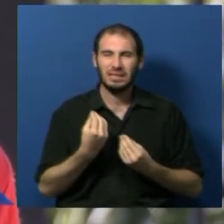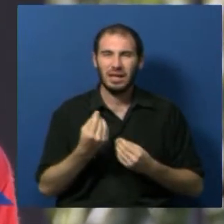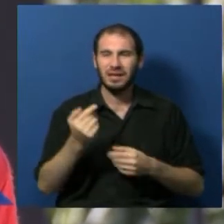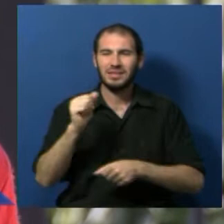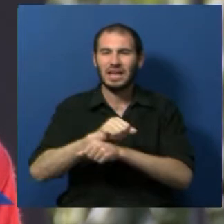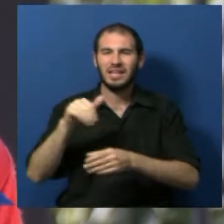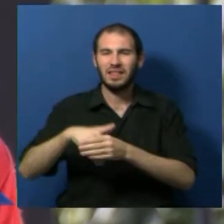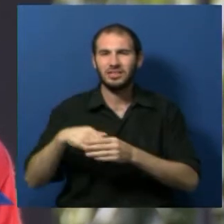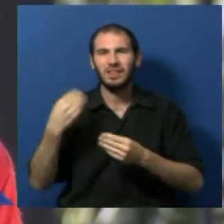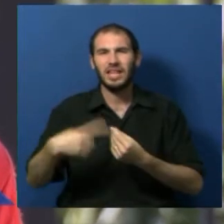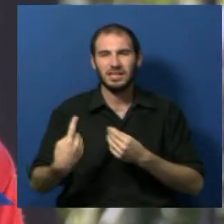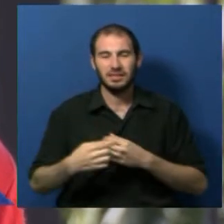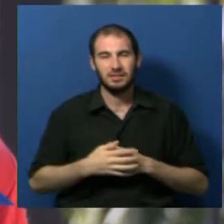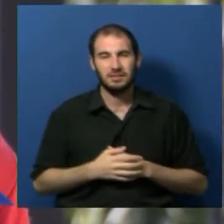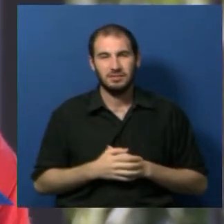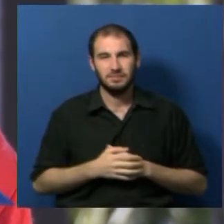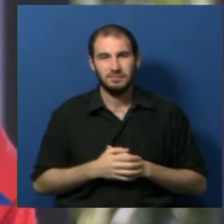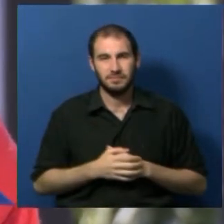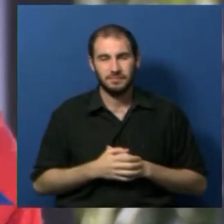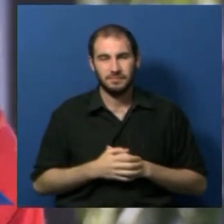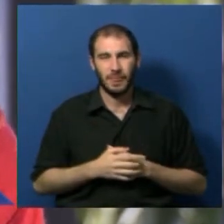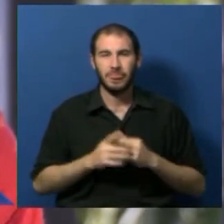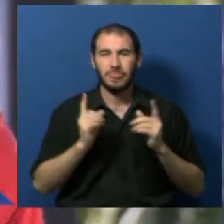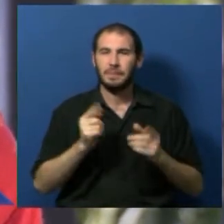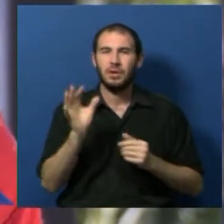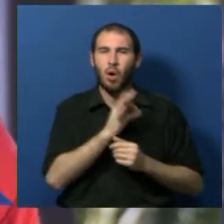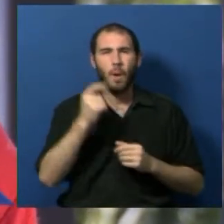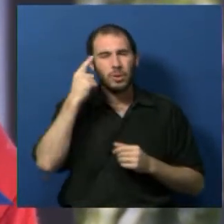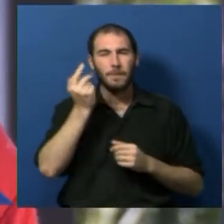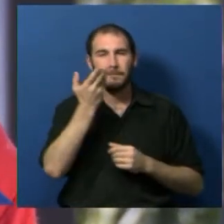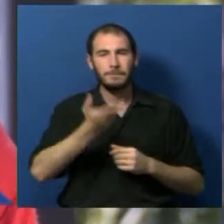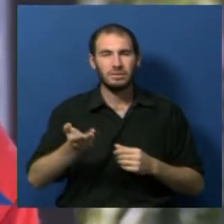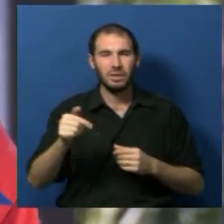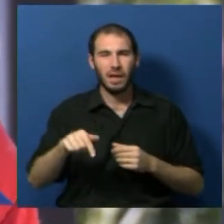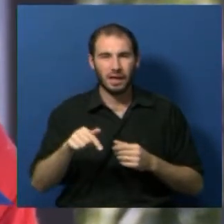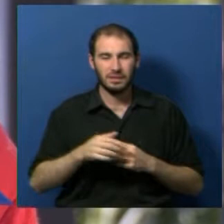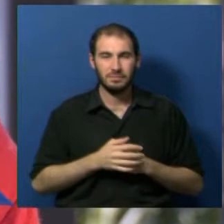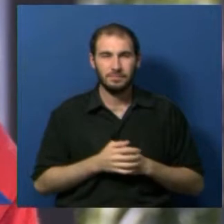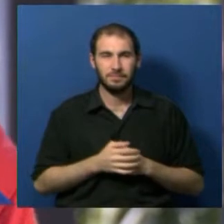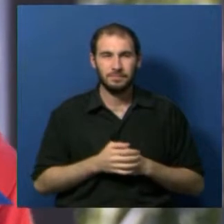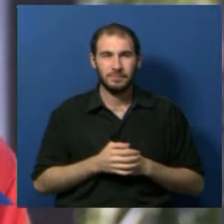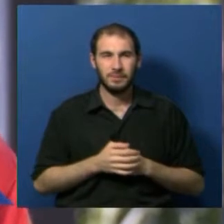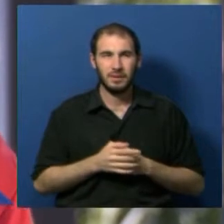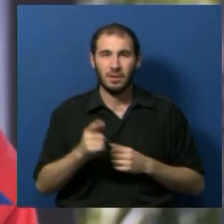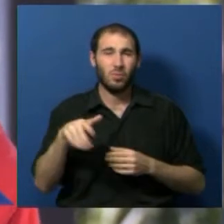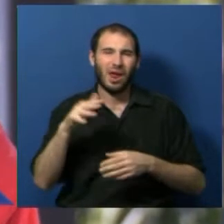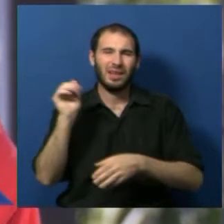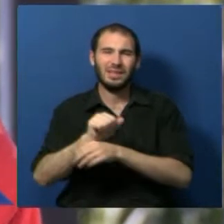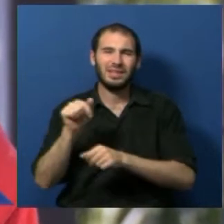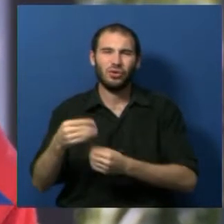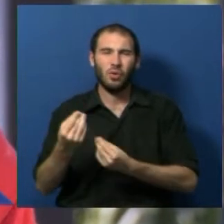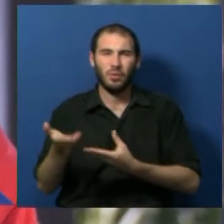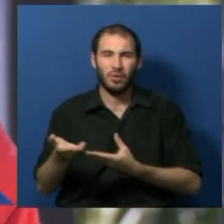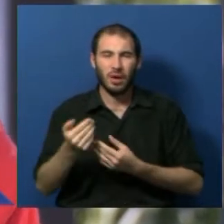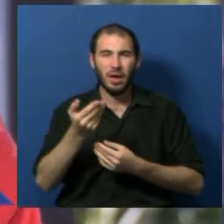vive en las cárceles de Mendoza y qué piensan las personas que han terminado cayendo en este lugar.